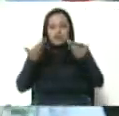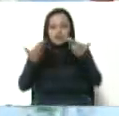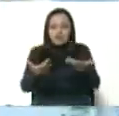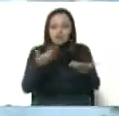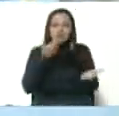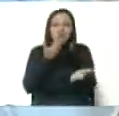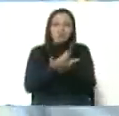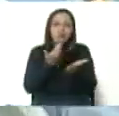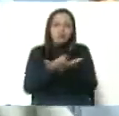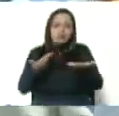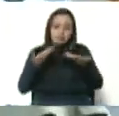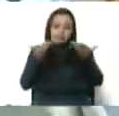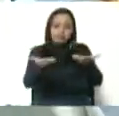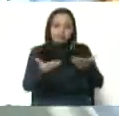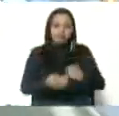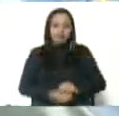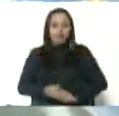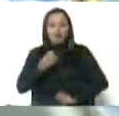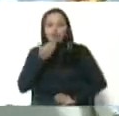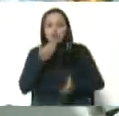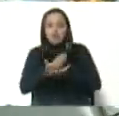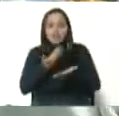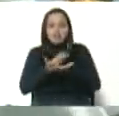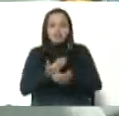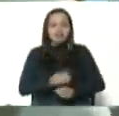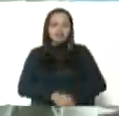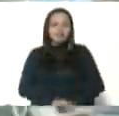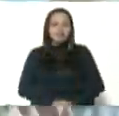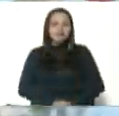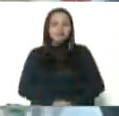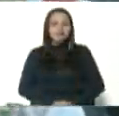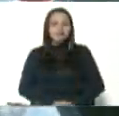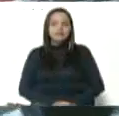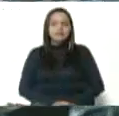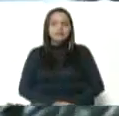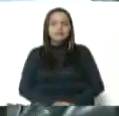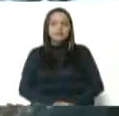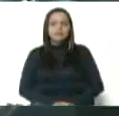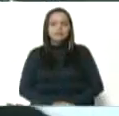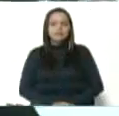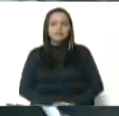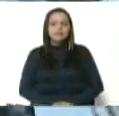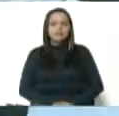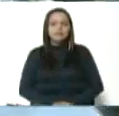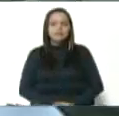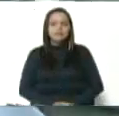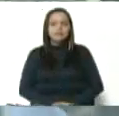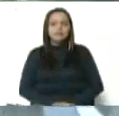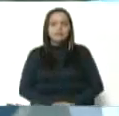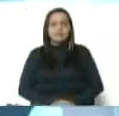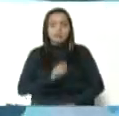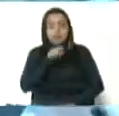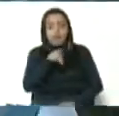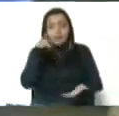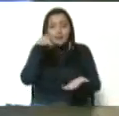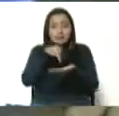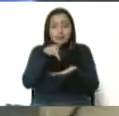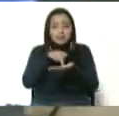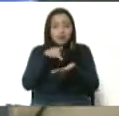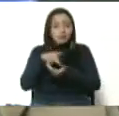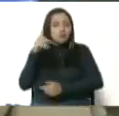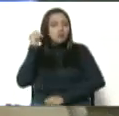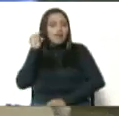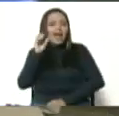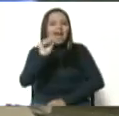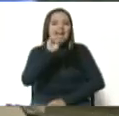propuestas. Muchísimas gracias. Ha sido la participación de Aida